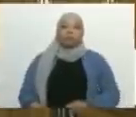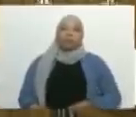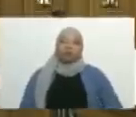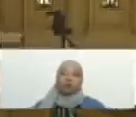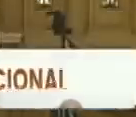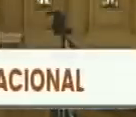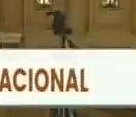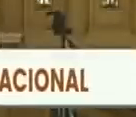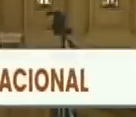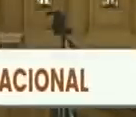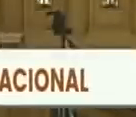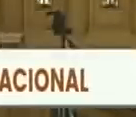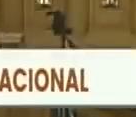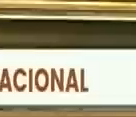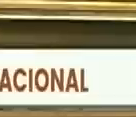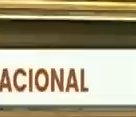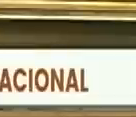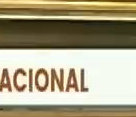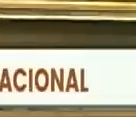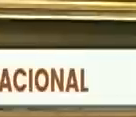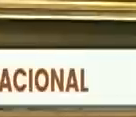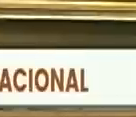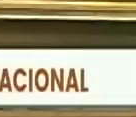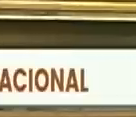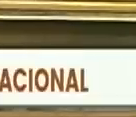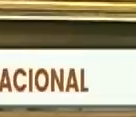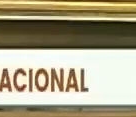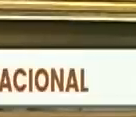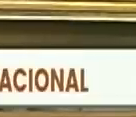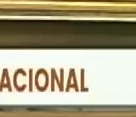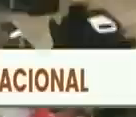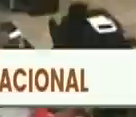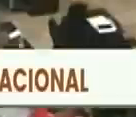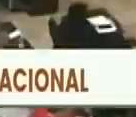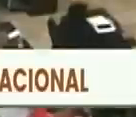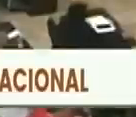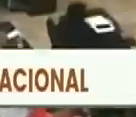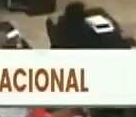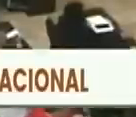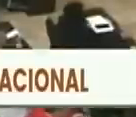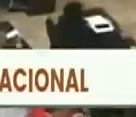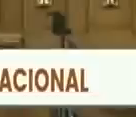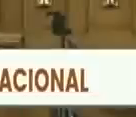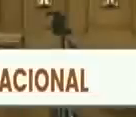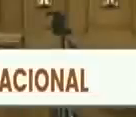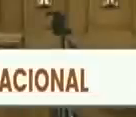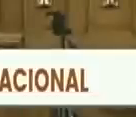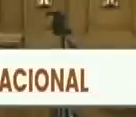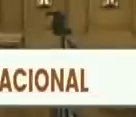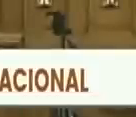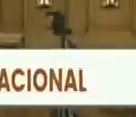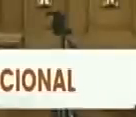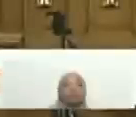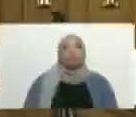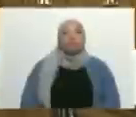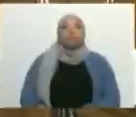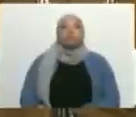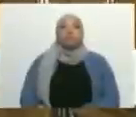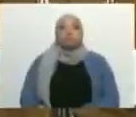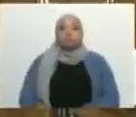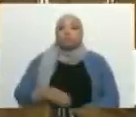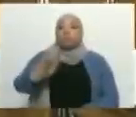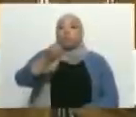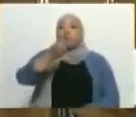Tiene la palabra la diputada Mercedes Sánchez. Bueno, buenas tardes,